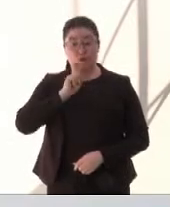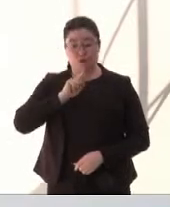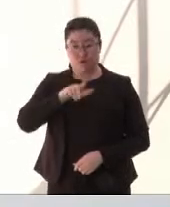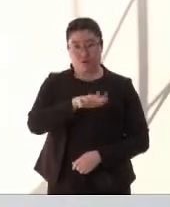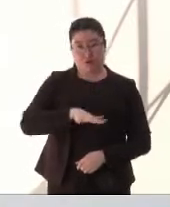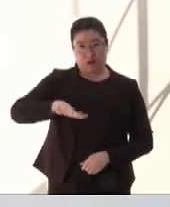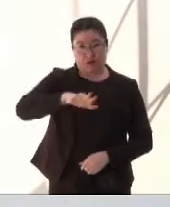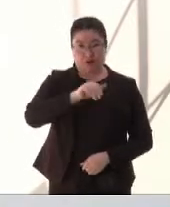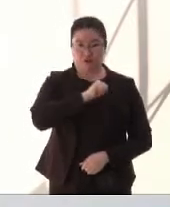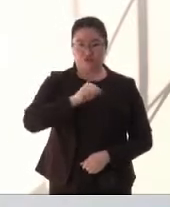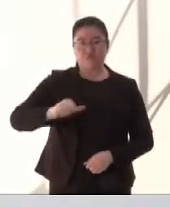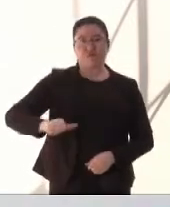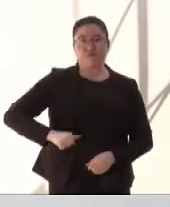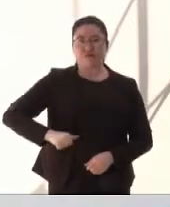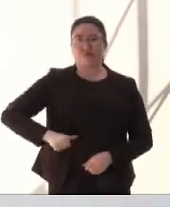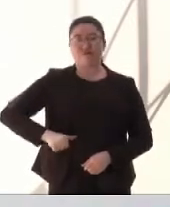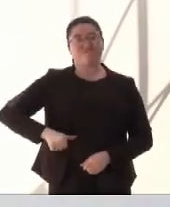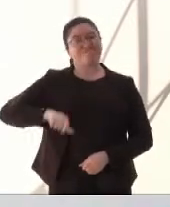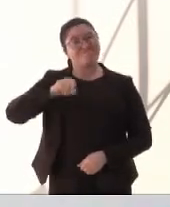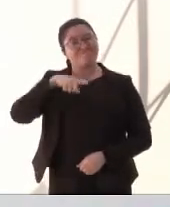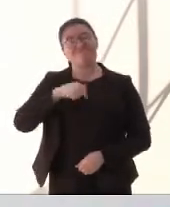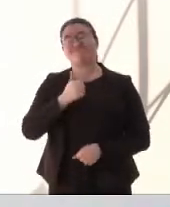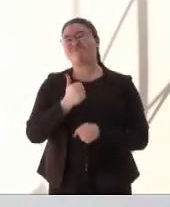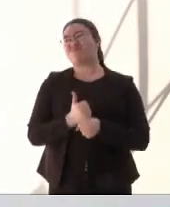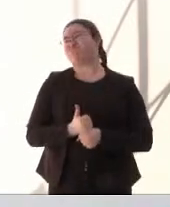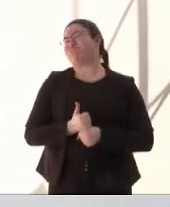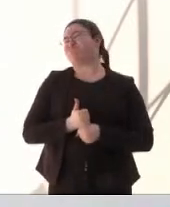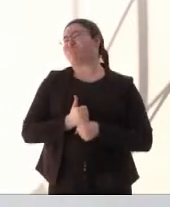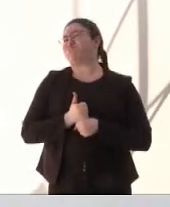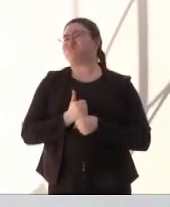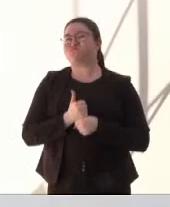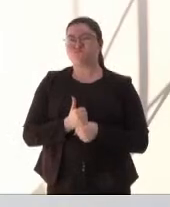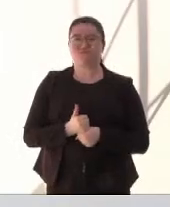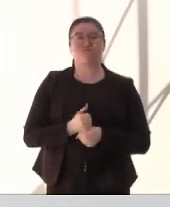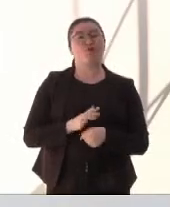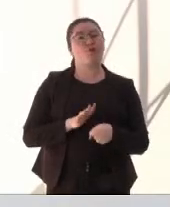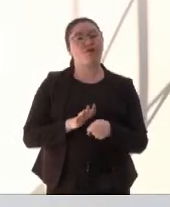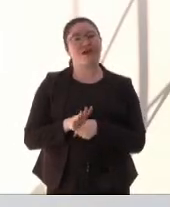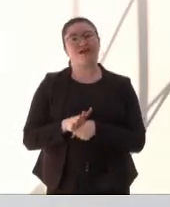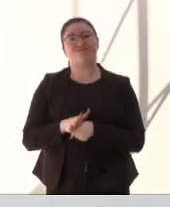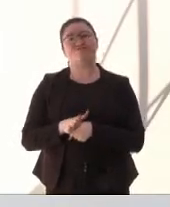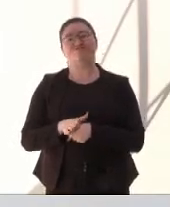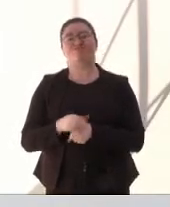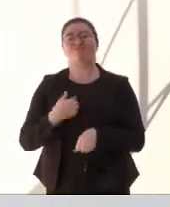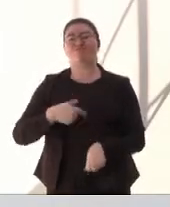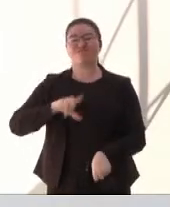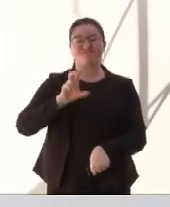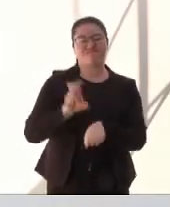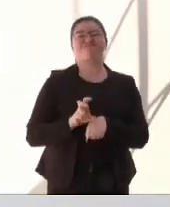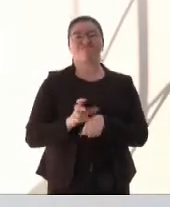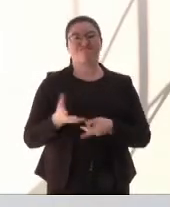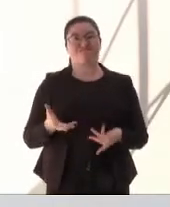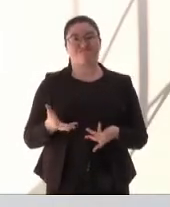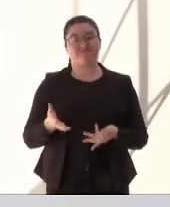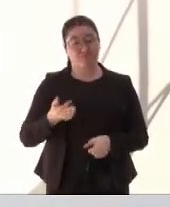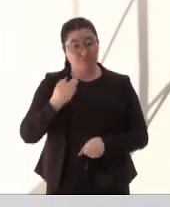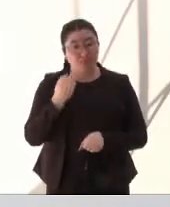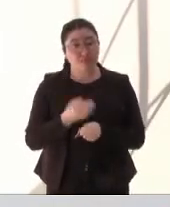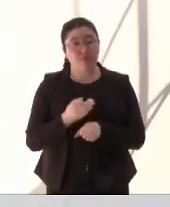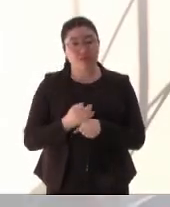alcaldía continúan padeciendo los estragos de la violencia machista. Esta inauguración,